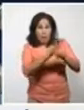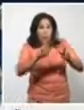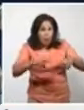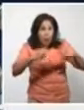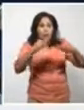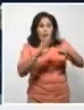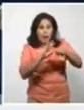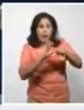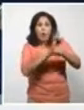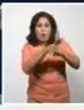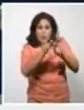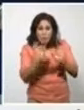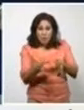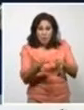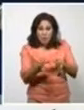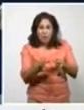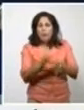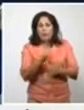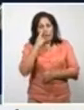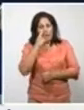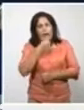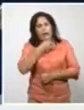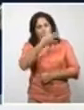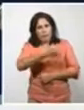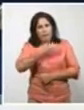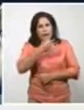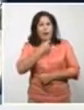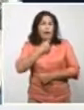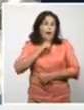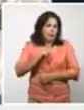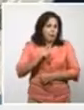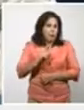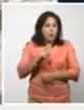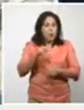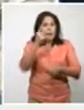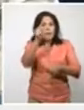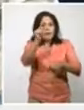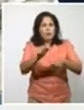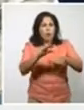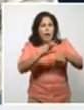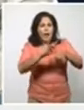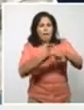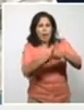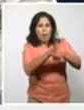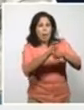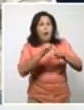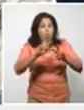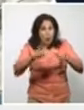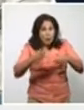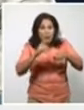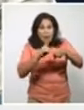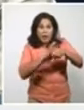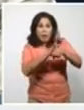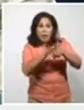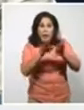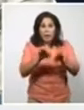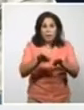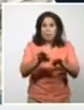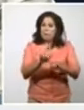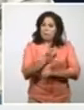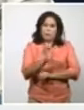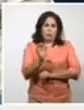reinfectado se supone que sea una persona que se curó, que transcurre un tiempo